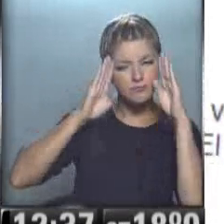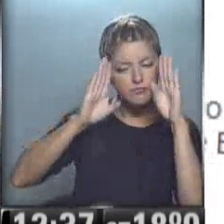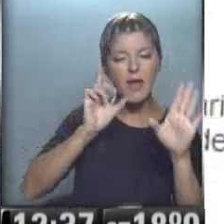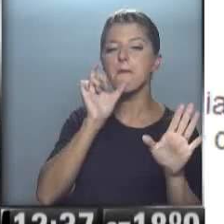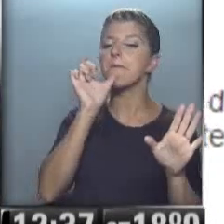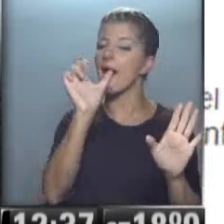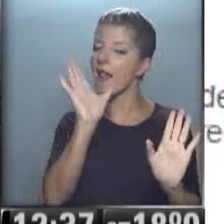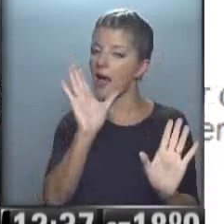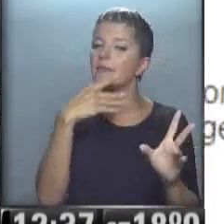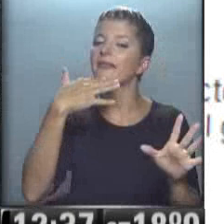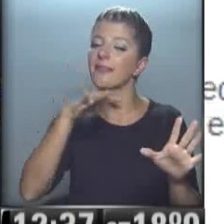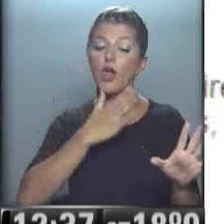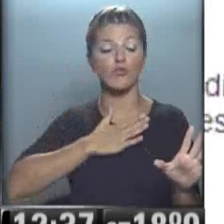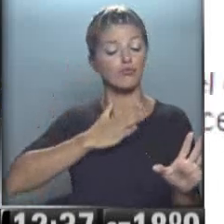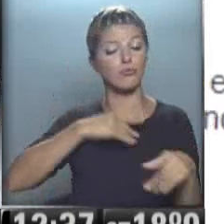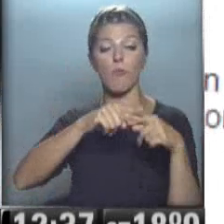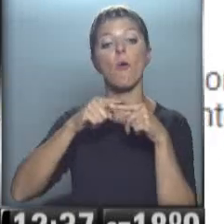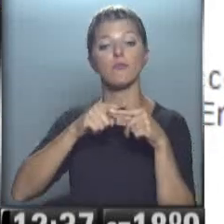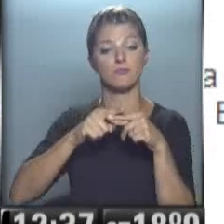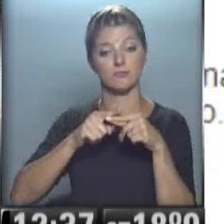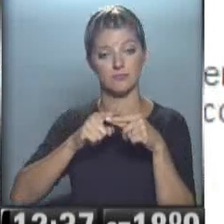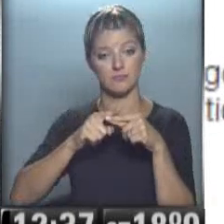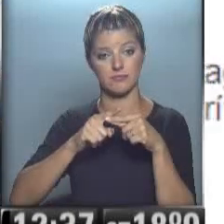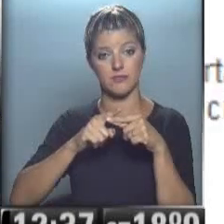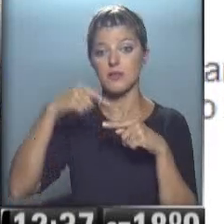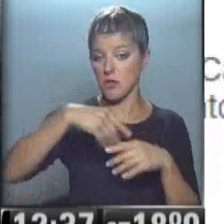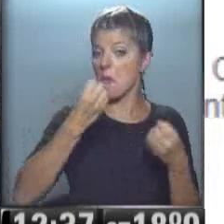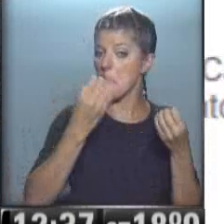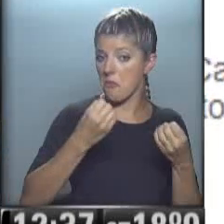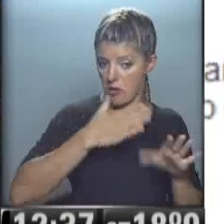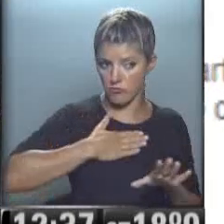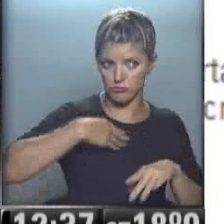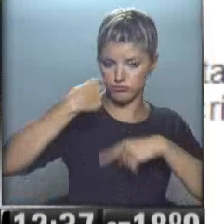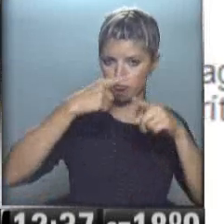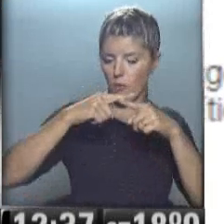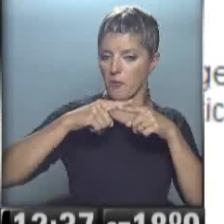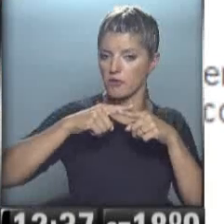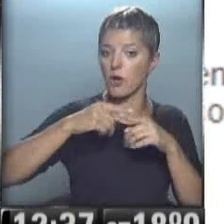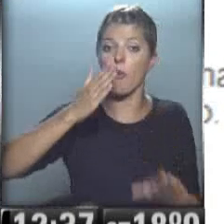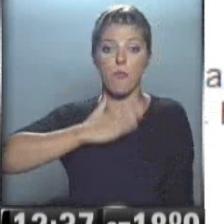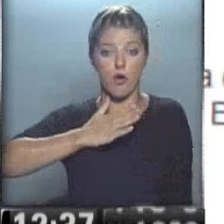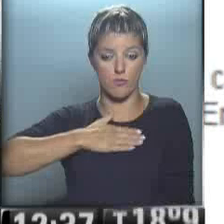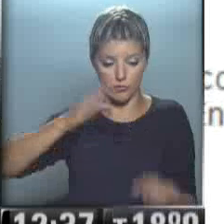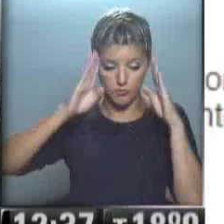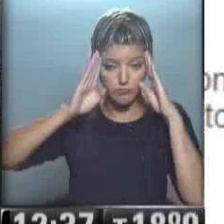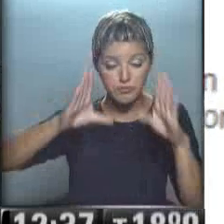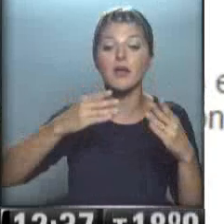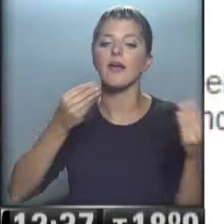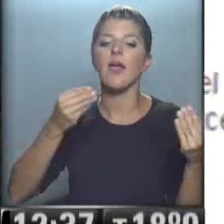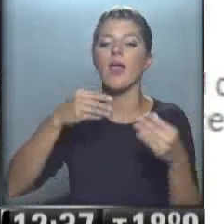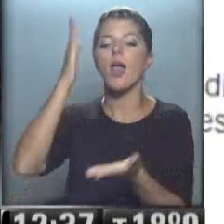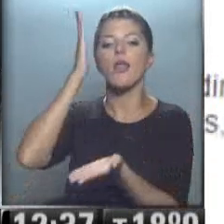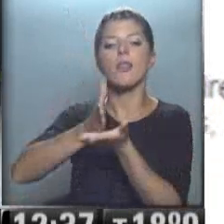palabra nosotros estamos haciendo política y está bien que la hagamos pues nuestra causa es defender un